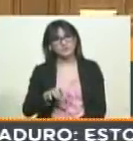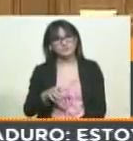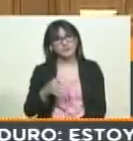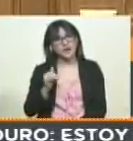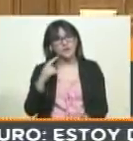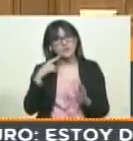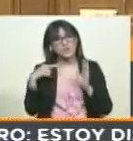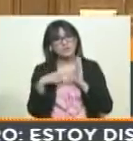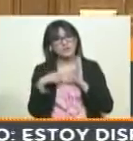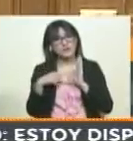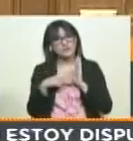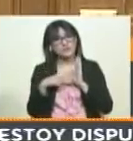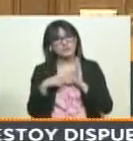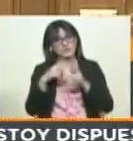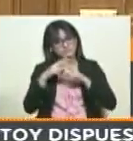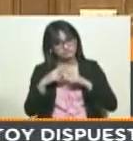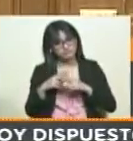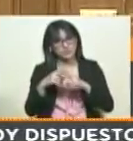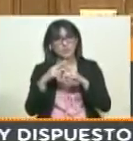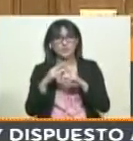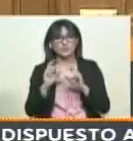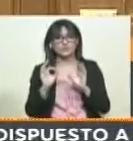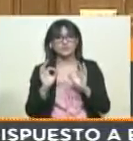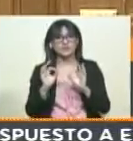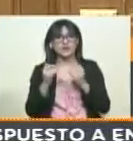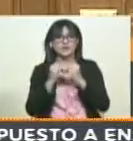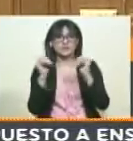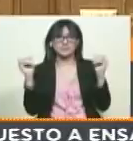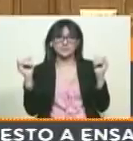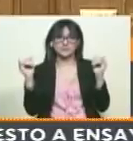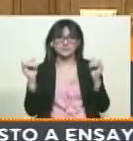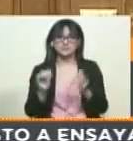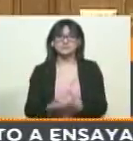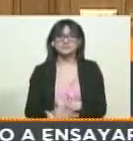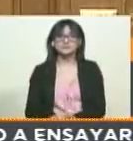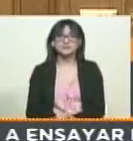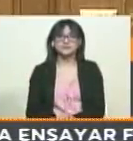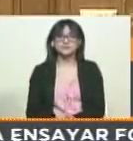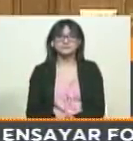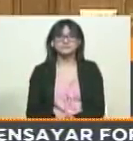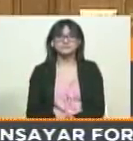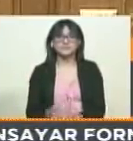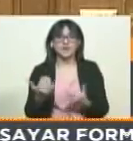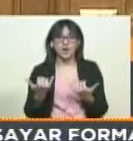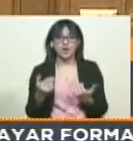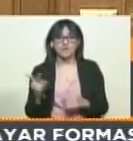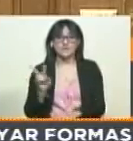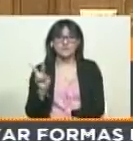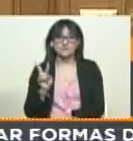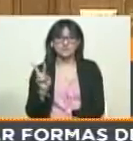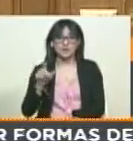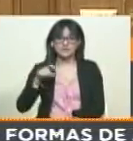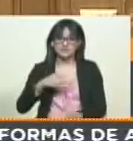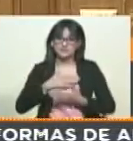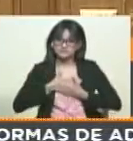una deuda de gratitud con este país desde la independencia. Ahora Venezuela necesita de nuestra